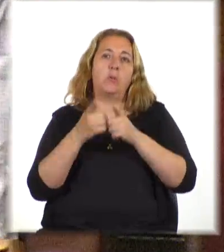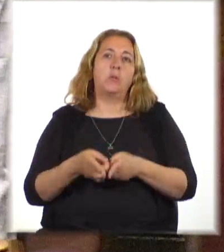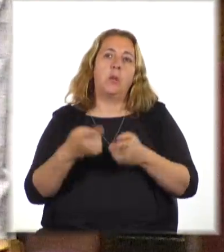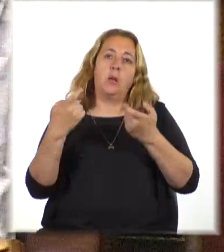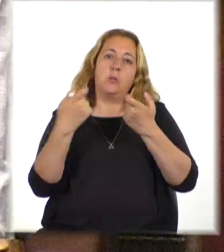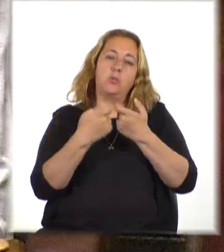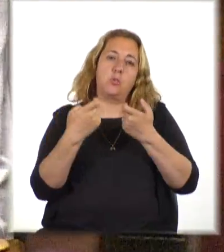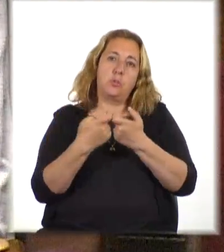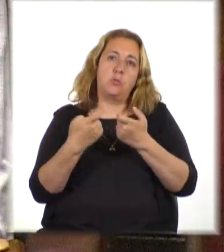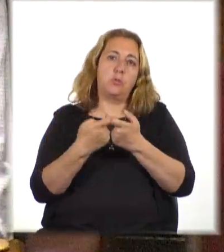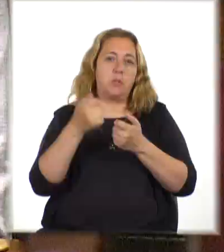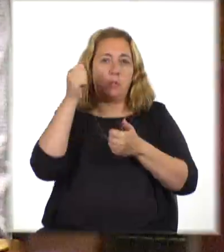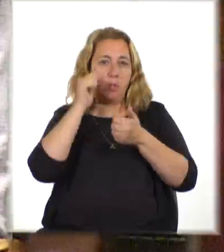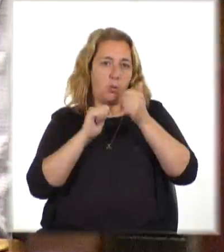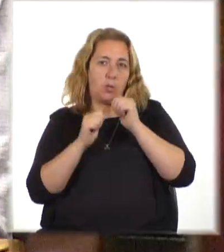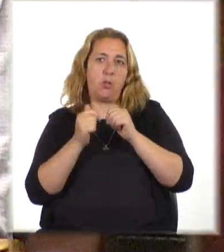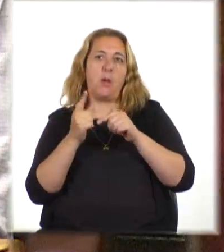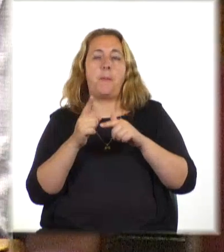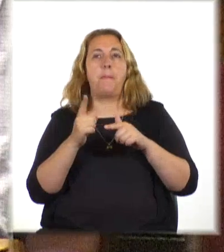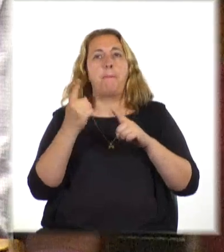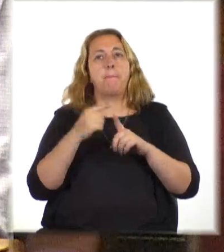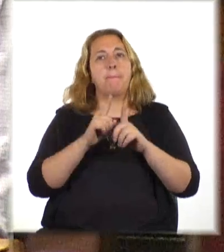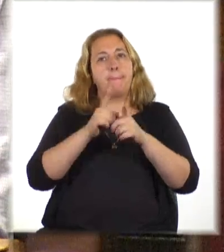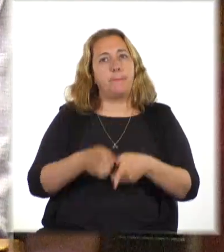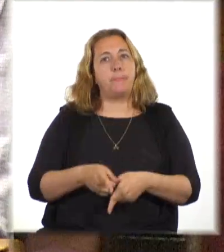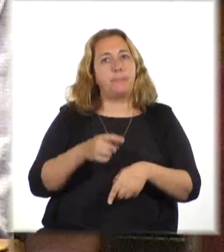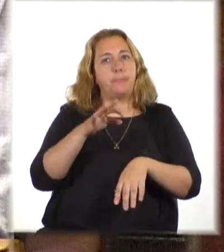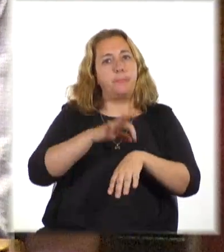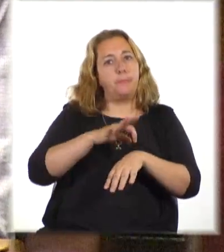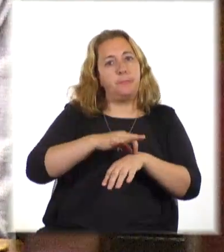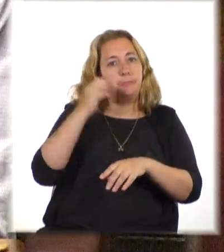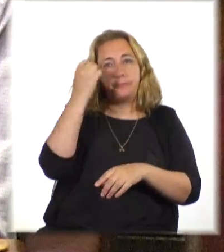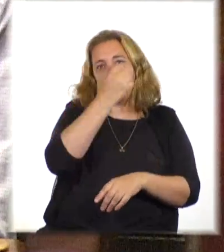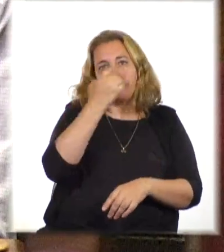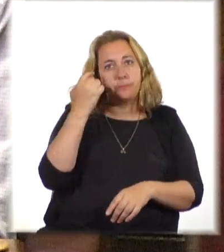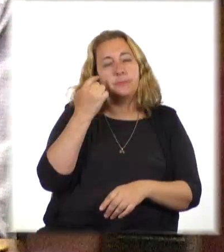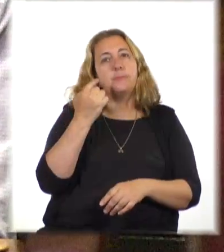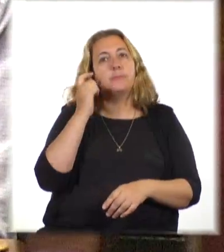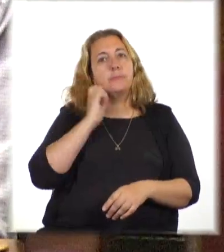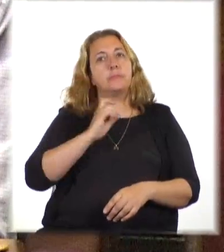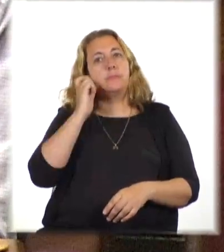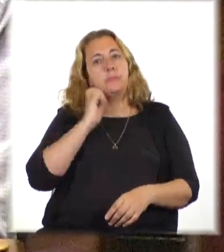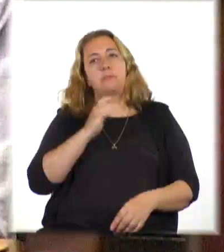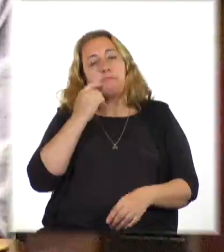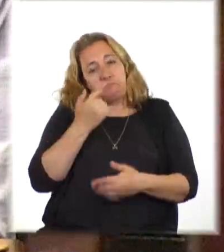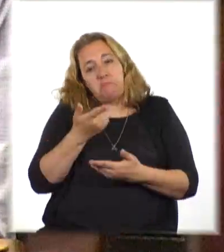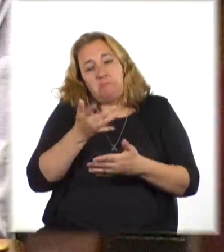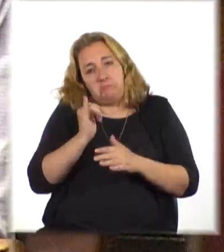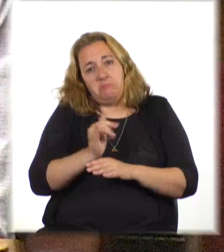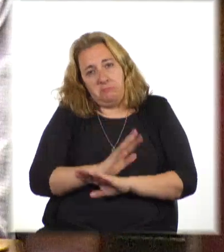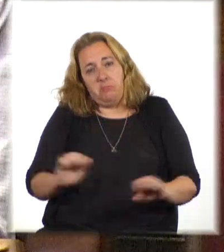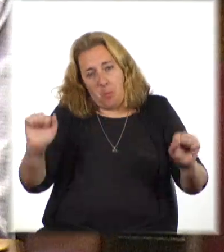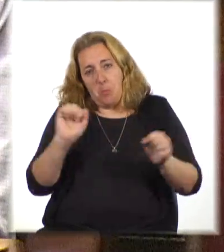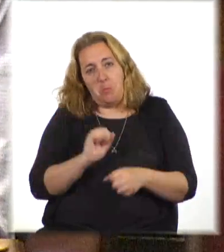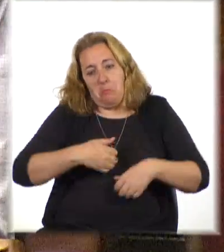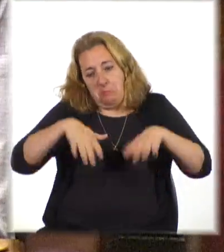y que incluso estaban dispuestos los oftalmólogos cubanos que si alguien si había un juicio contra ellos estaban dispuestos a ir presos